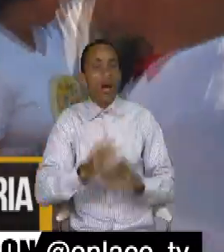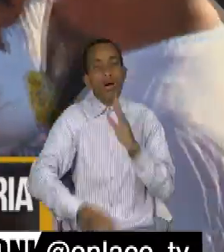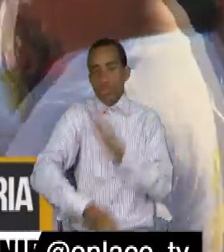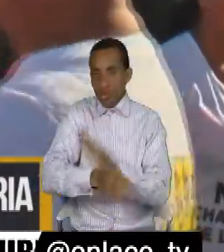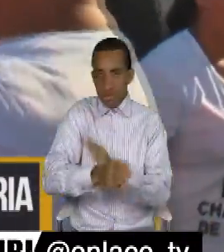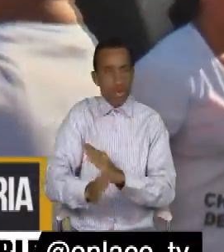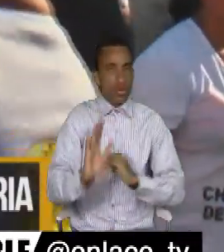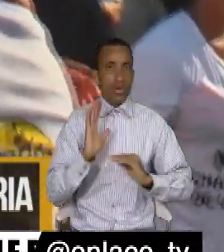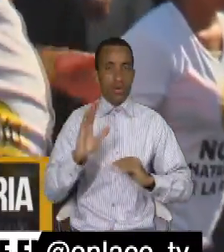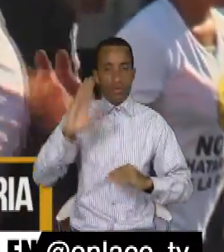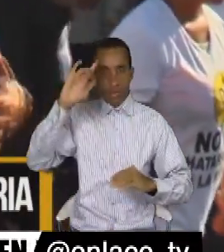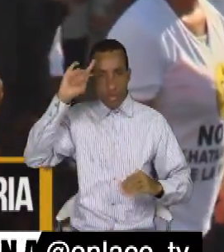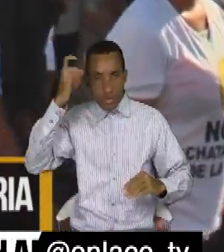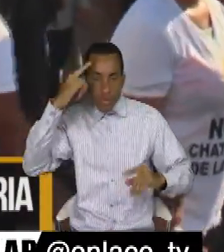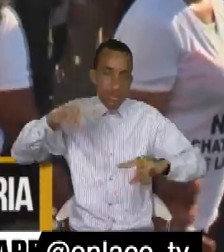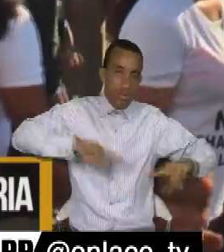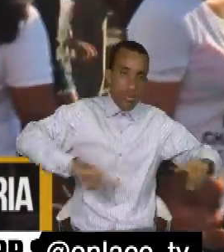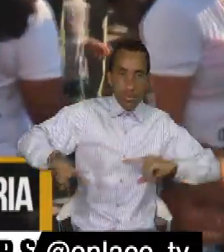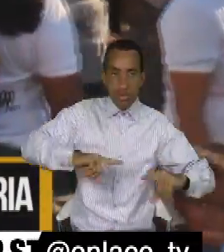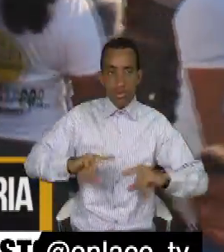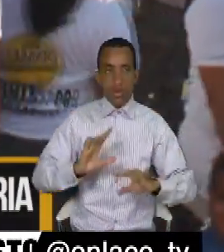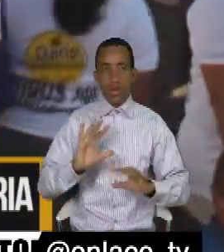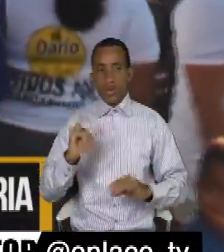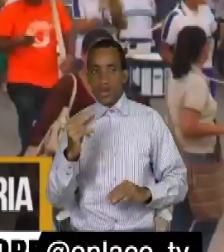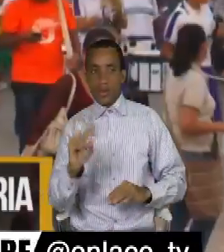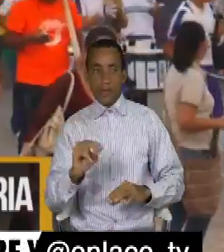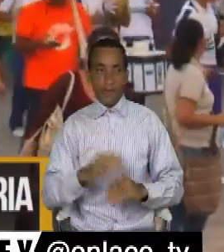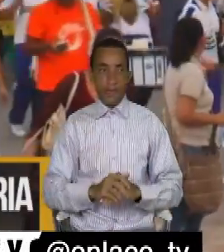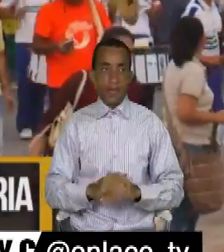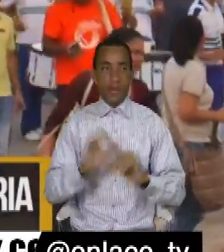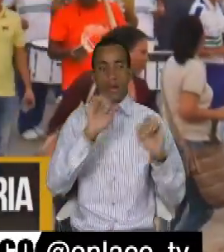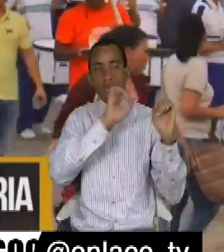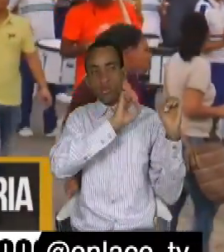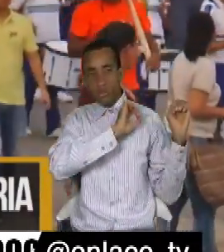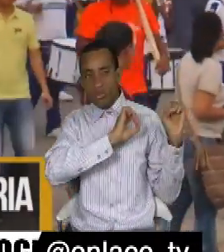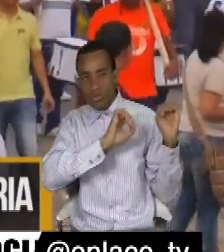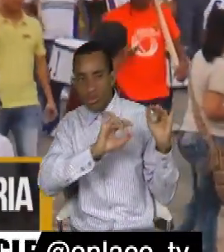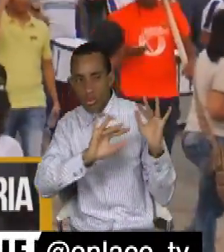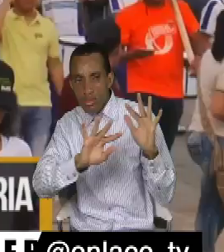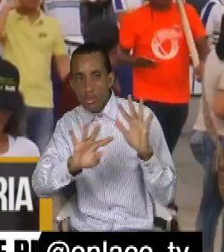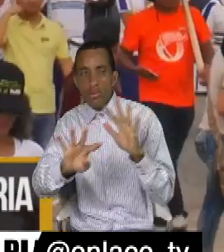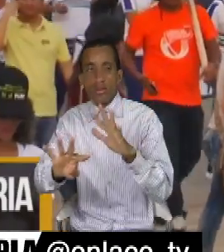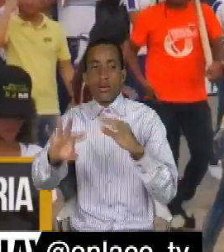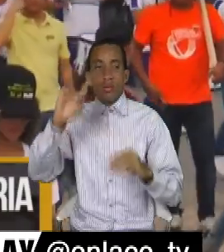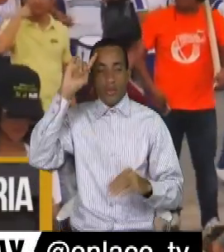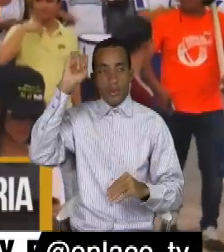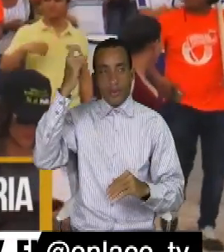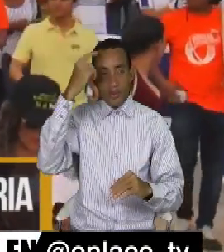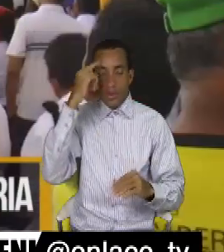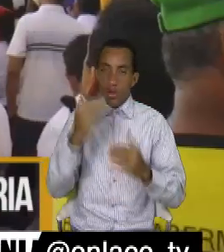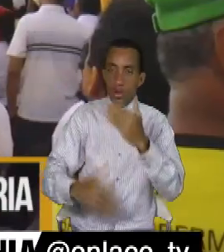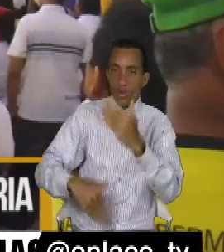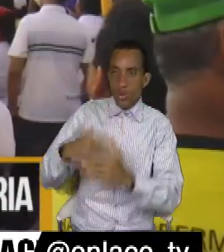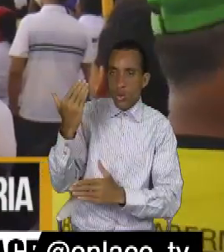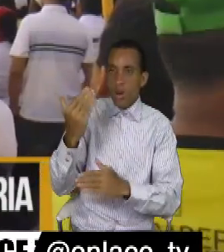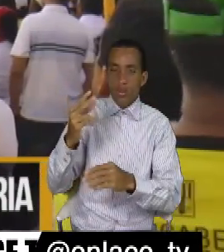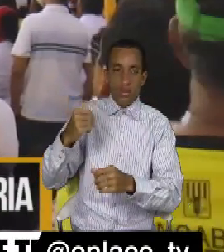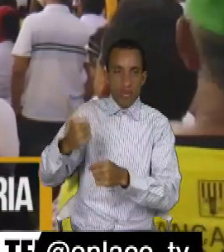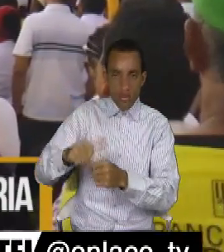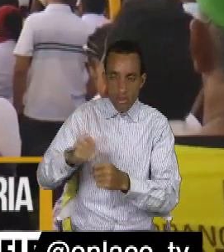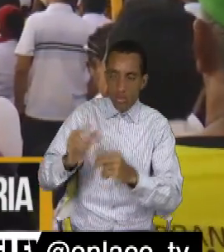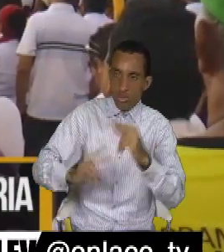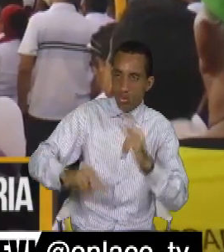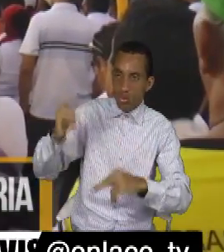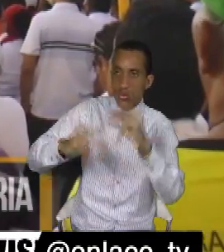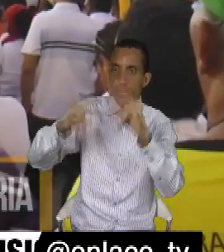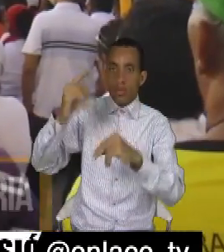gobernando. Estas declaraciones las da el alcalde de Barranca Bermeja luego de una histórica movilización ciudadana que reclamó del gobierno nacional la modernización de la refinería. Esa marcha contó